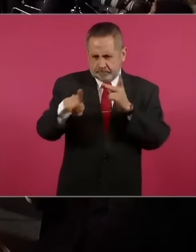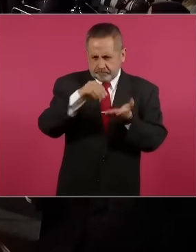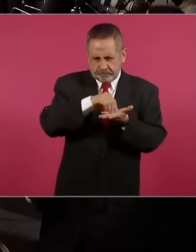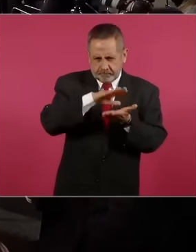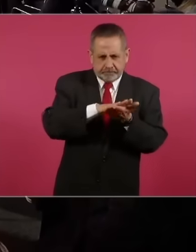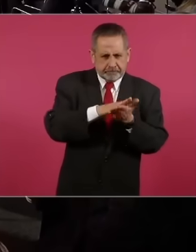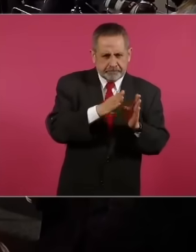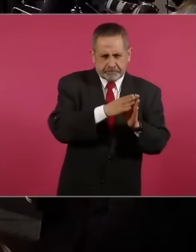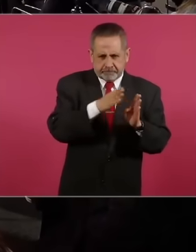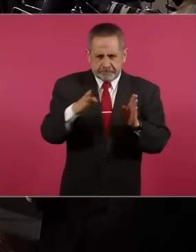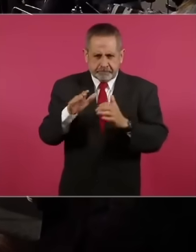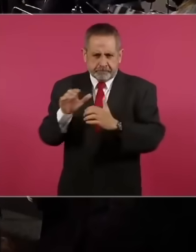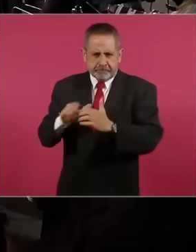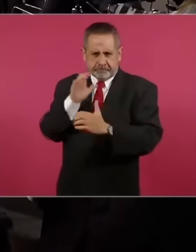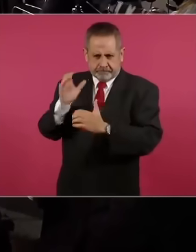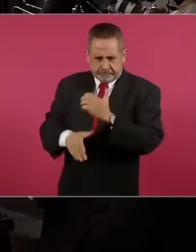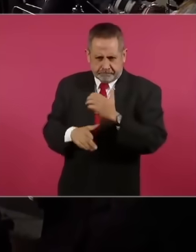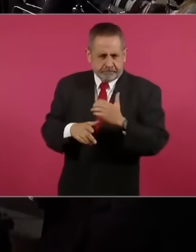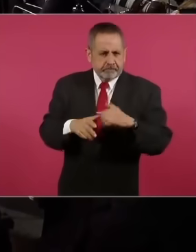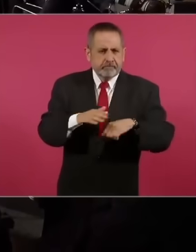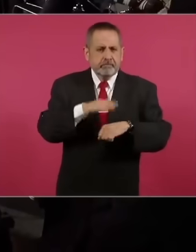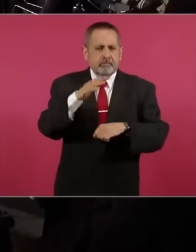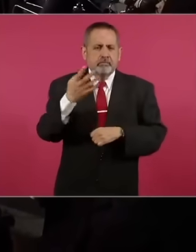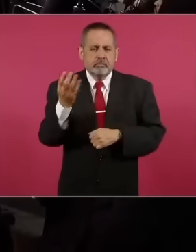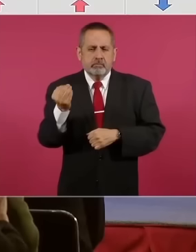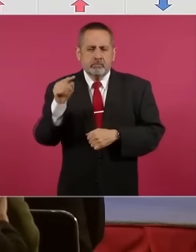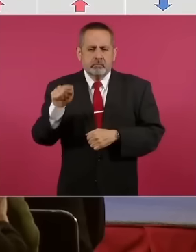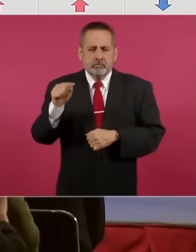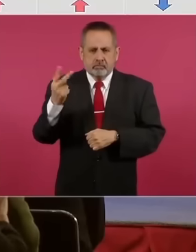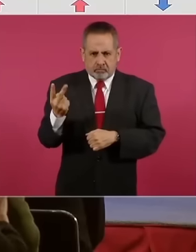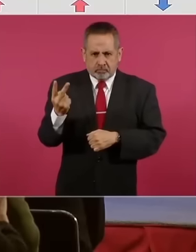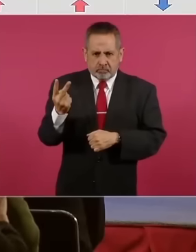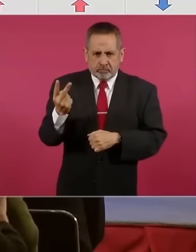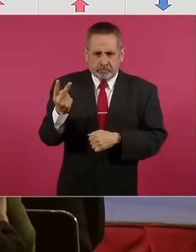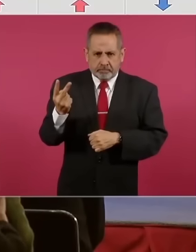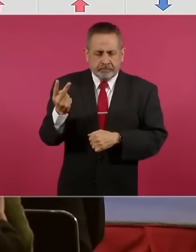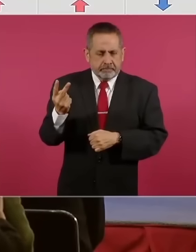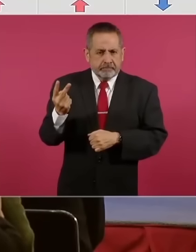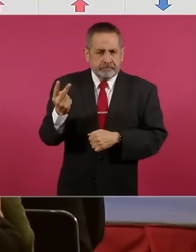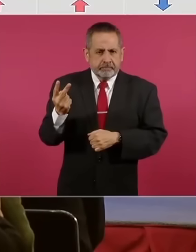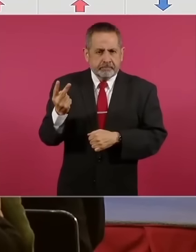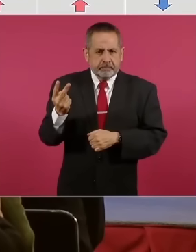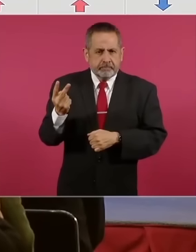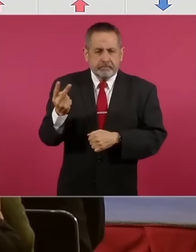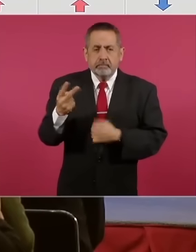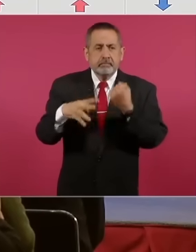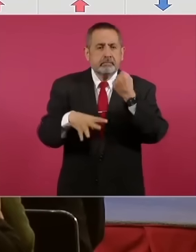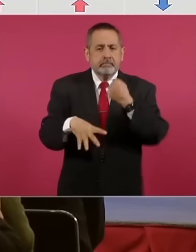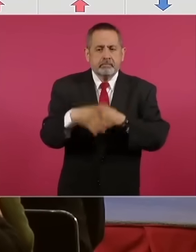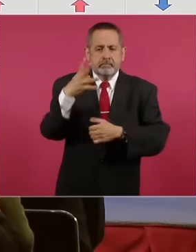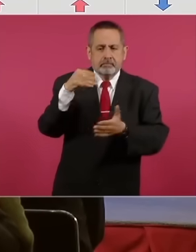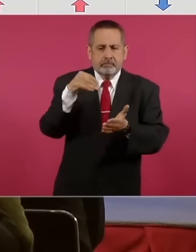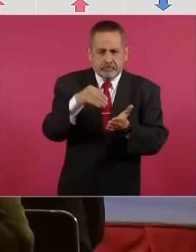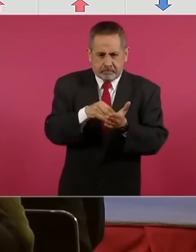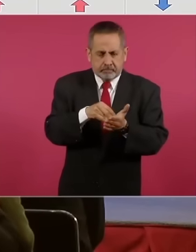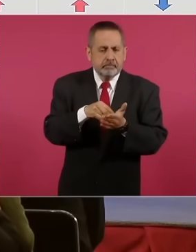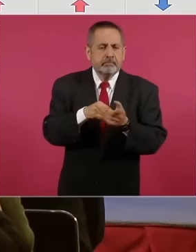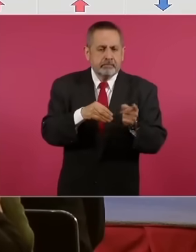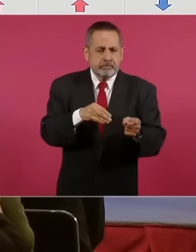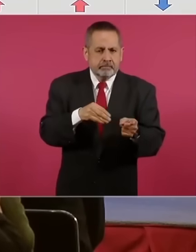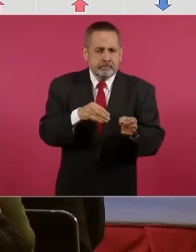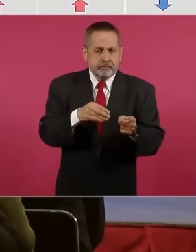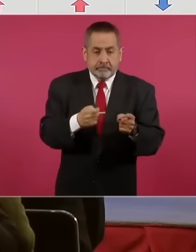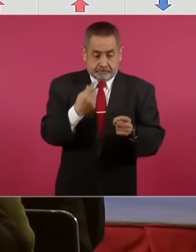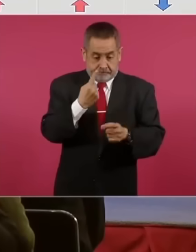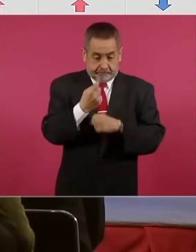1990 hasta que terminó, de 9.2, tenía 14 mil en el